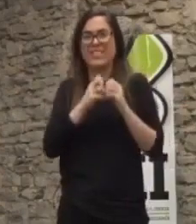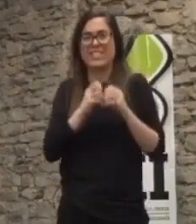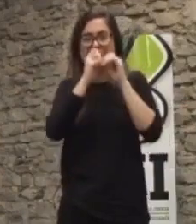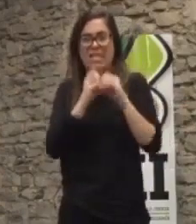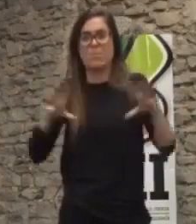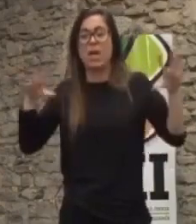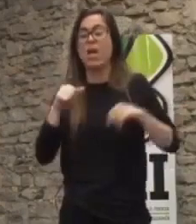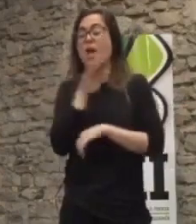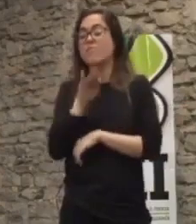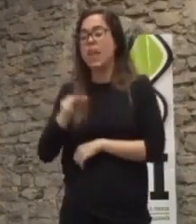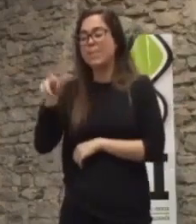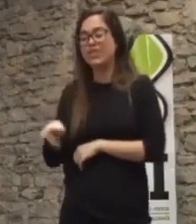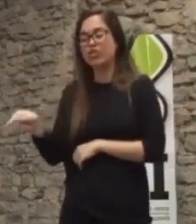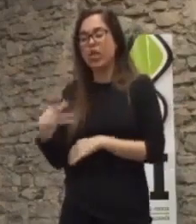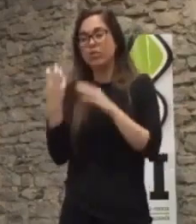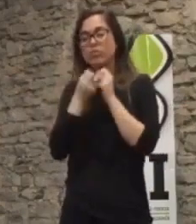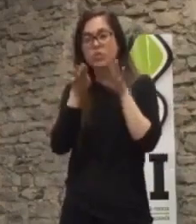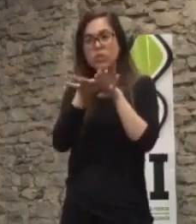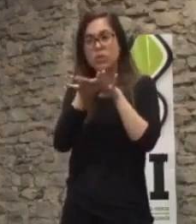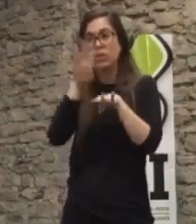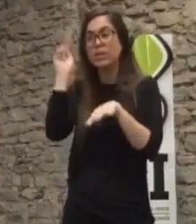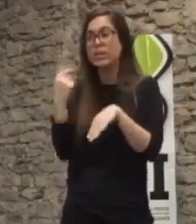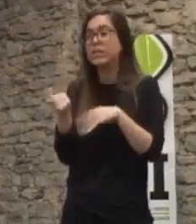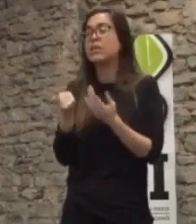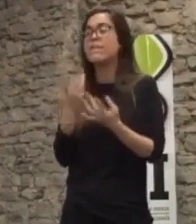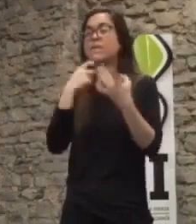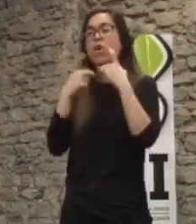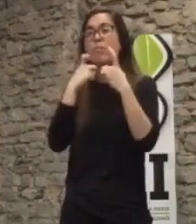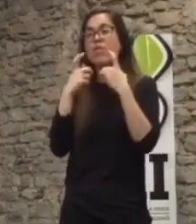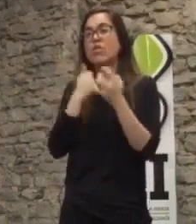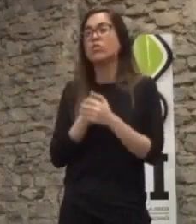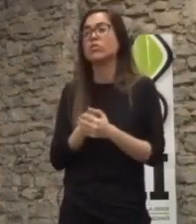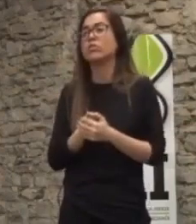esos rumores, también atiende a la información, a la necesidad de crear